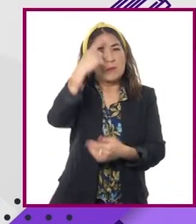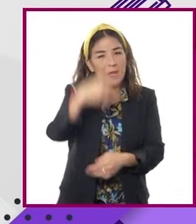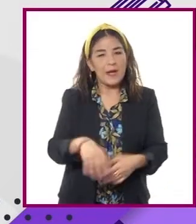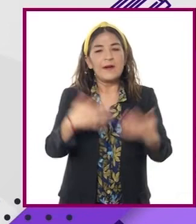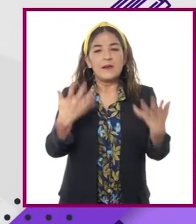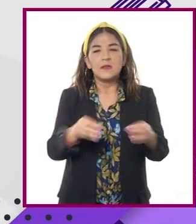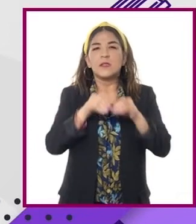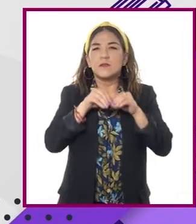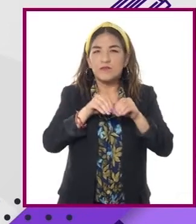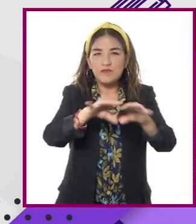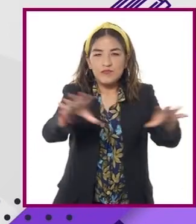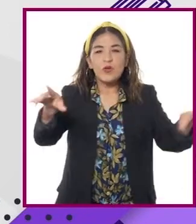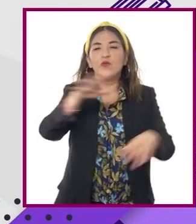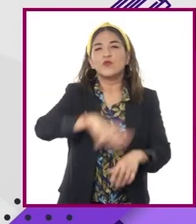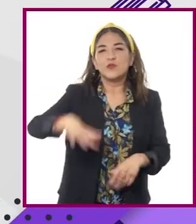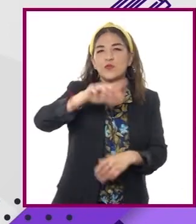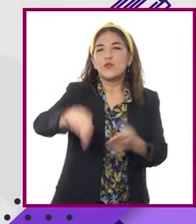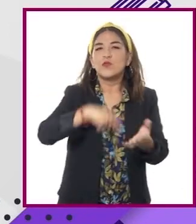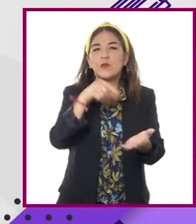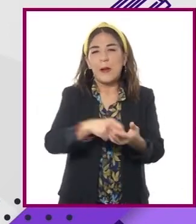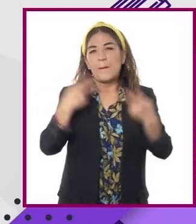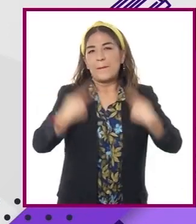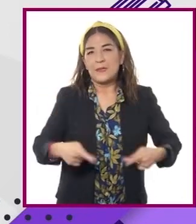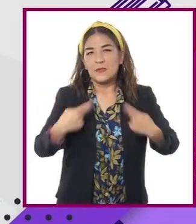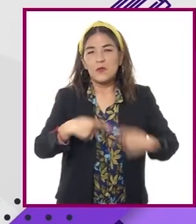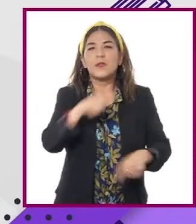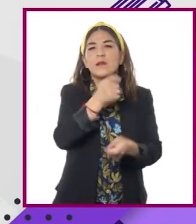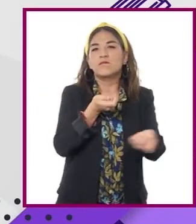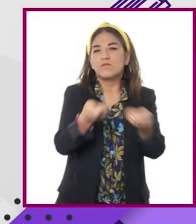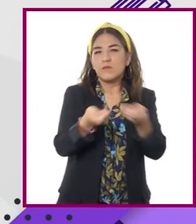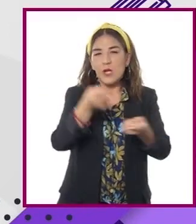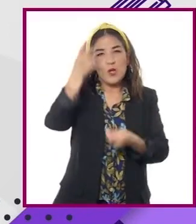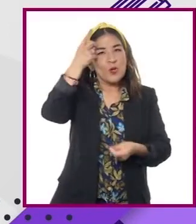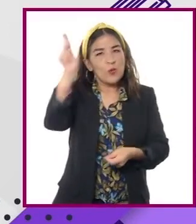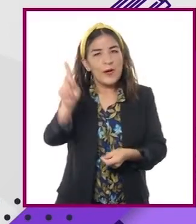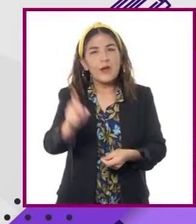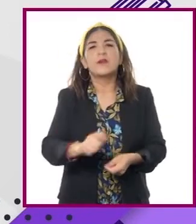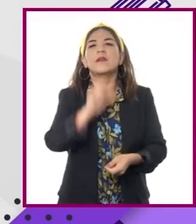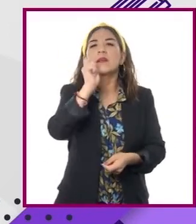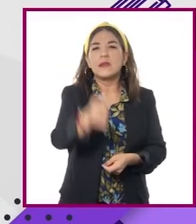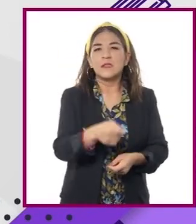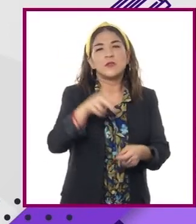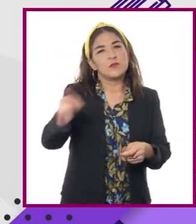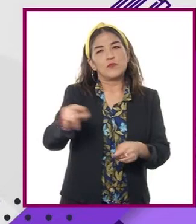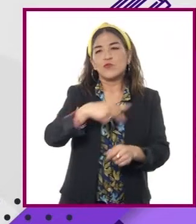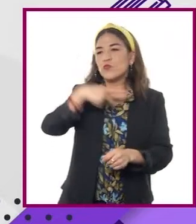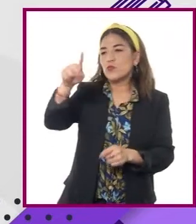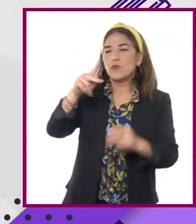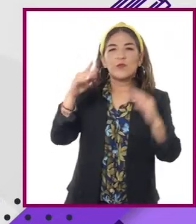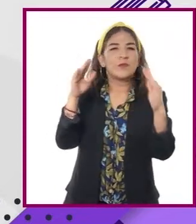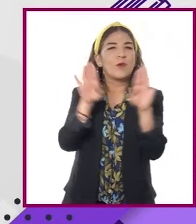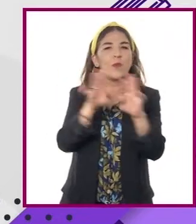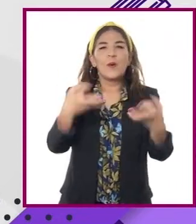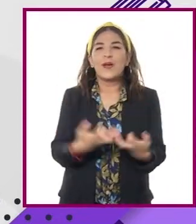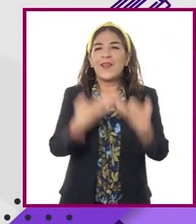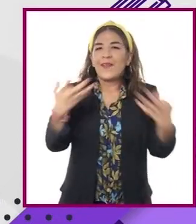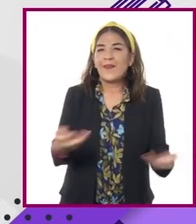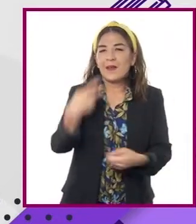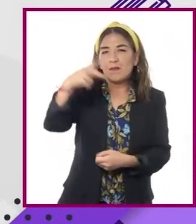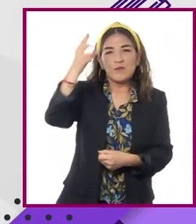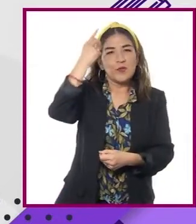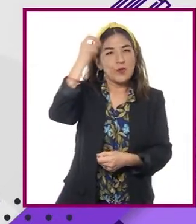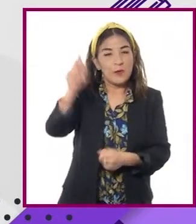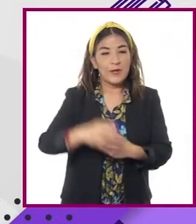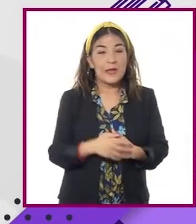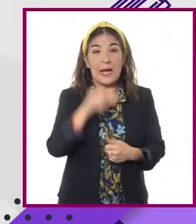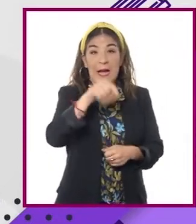transmitir el dominio de ellas a los particulares, constituyendo la propiedad privada. La nación tendrá en todo